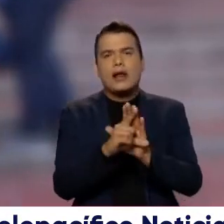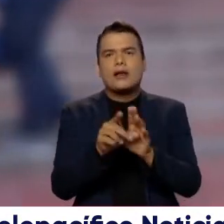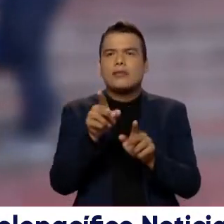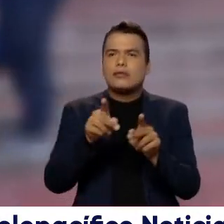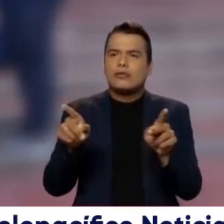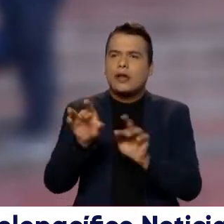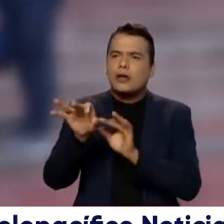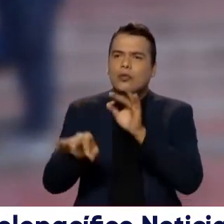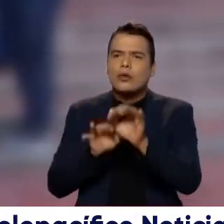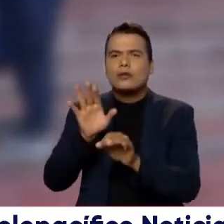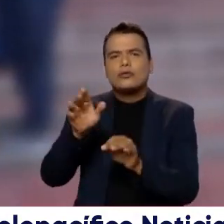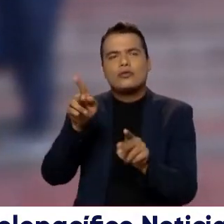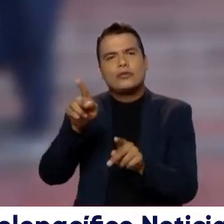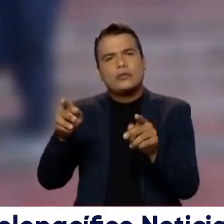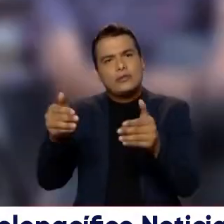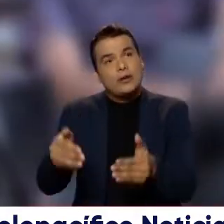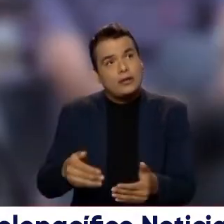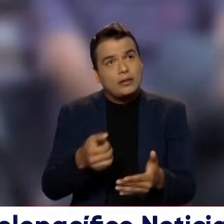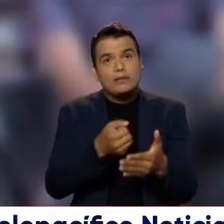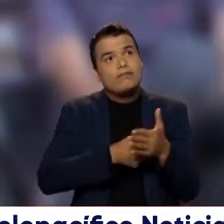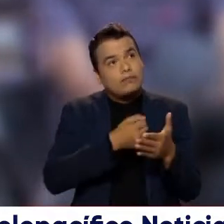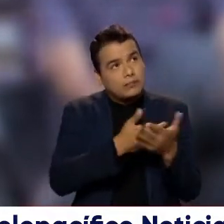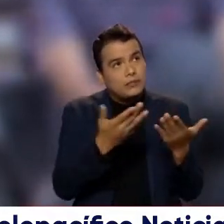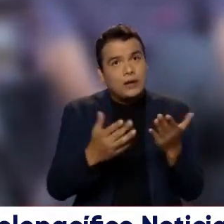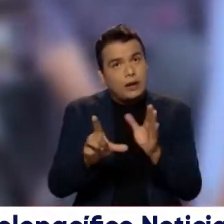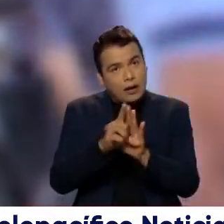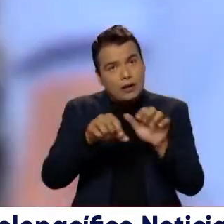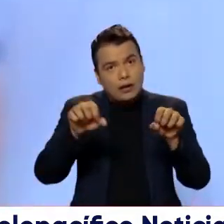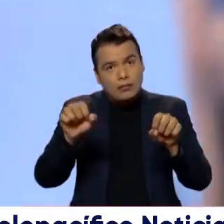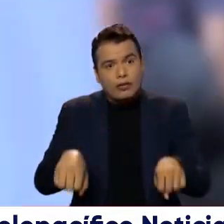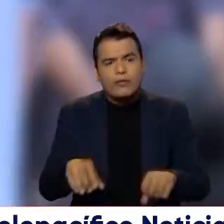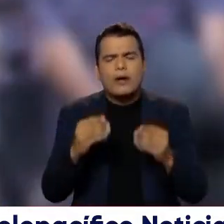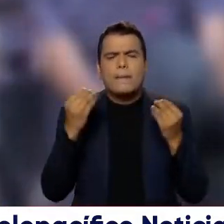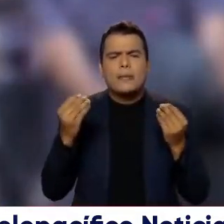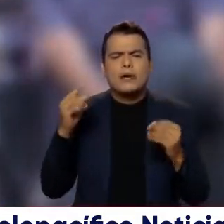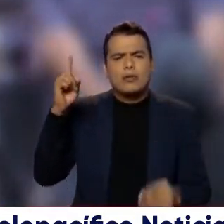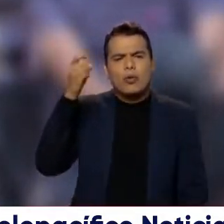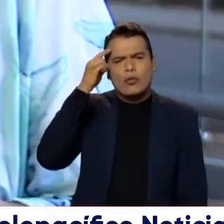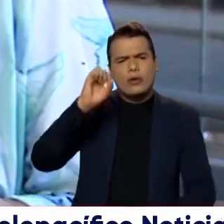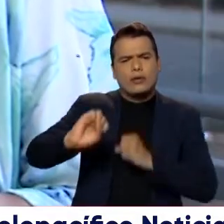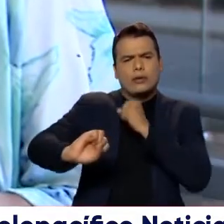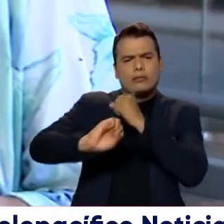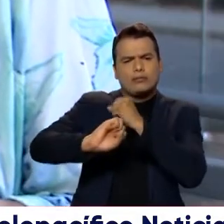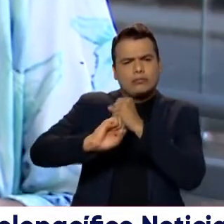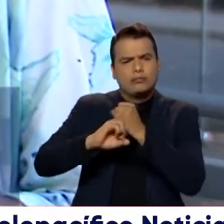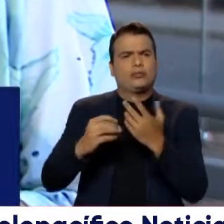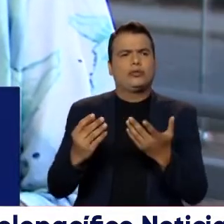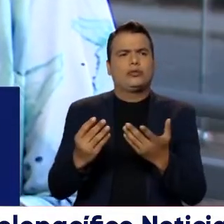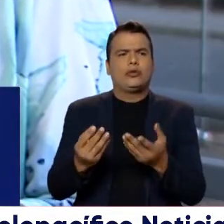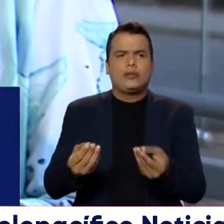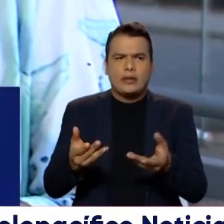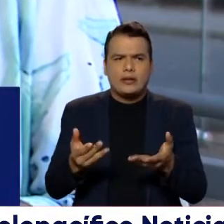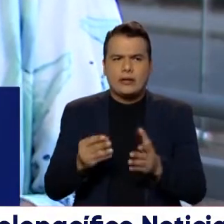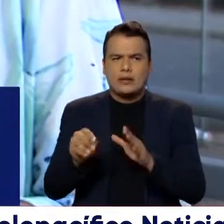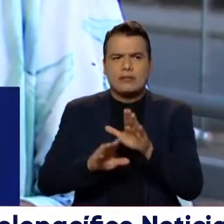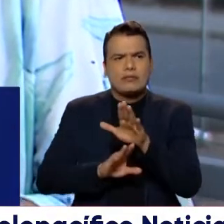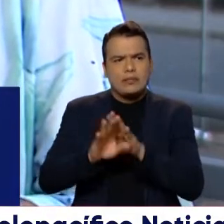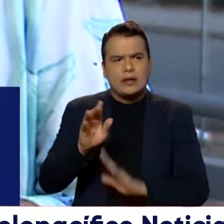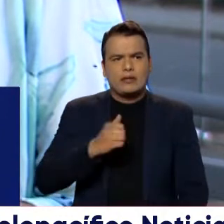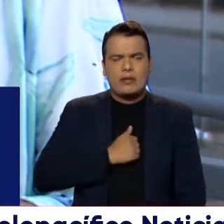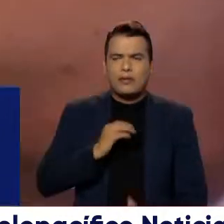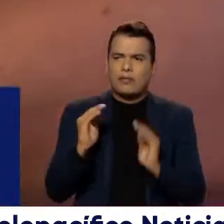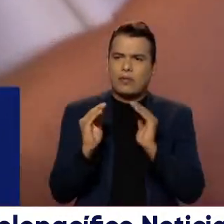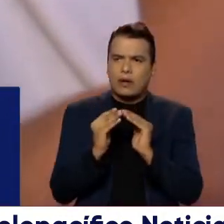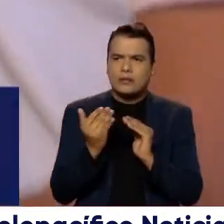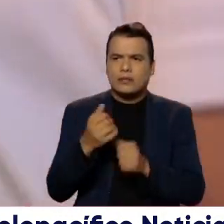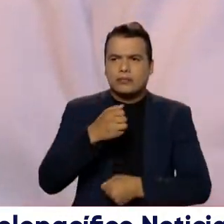Nosotros necesitamos que el gobierno, pues, nos colaboren con emprendimientos que puedan trabajar en la misma